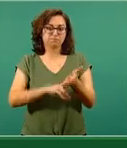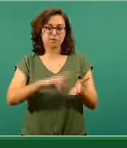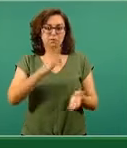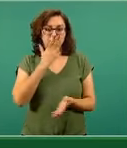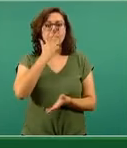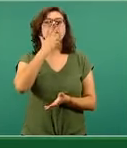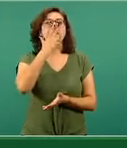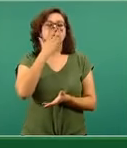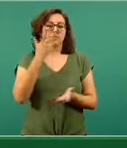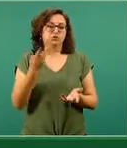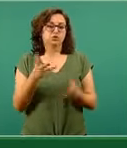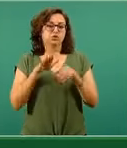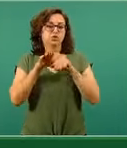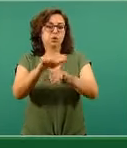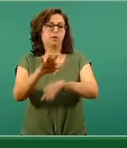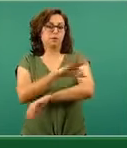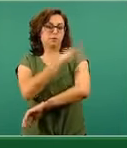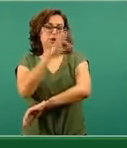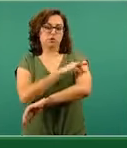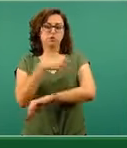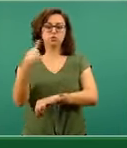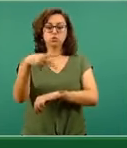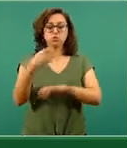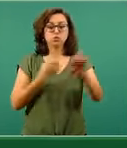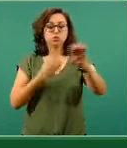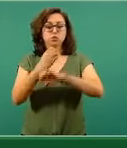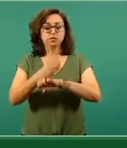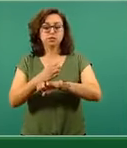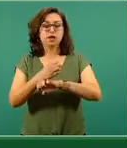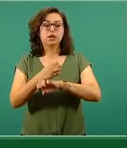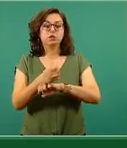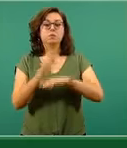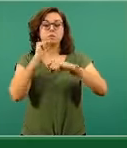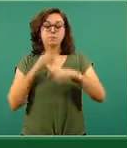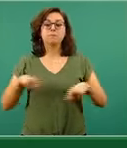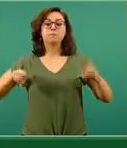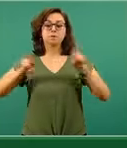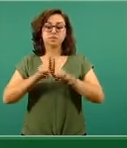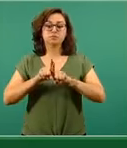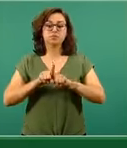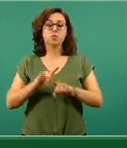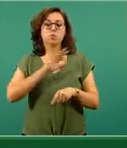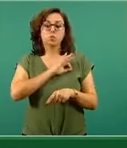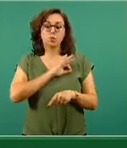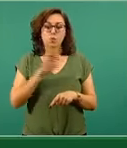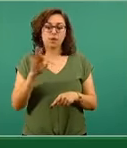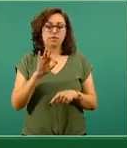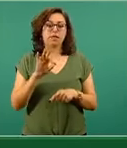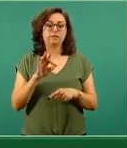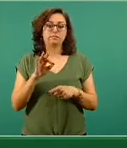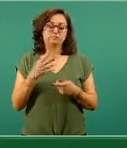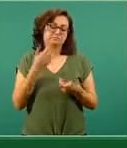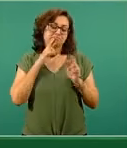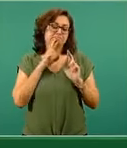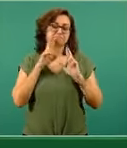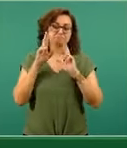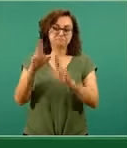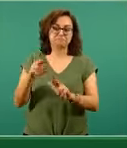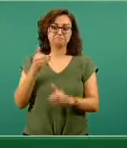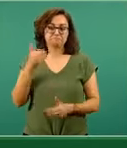a la vacunación en su estado y puedan tener estos resultados también, se lleve a cabo